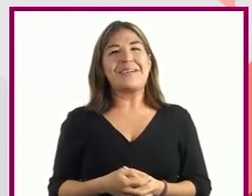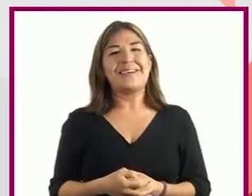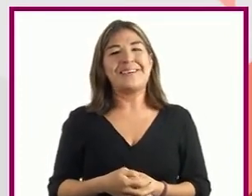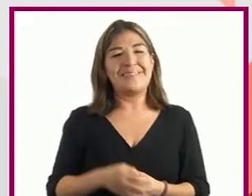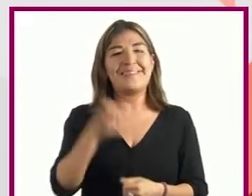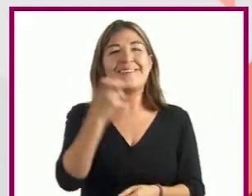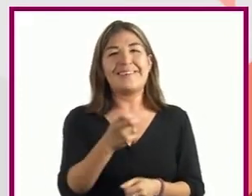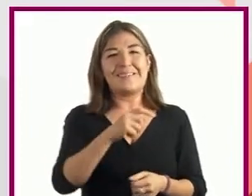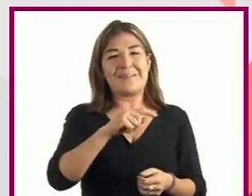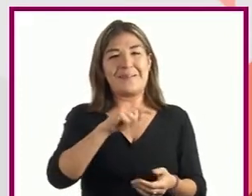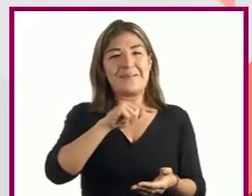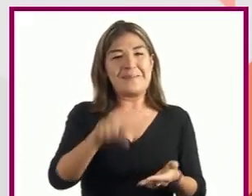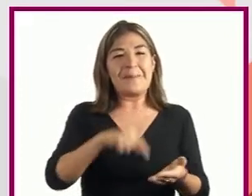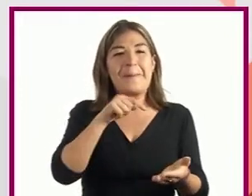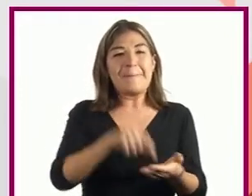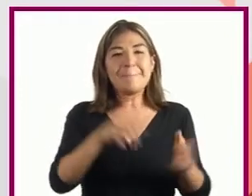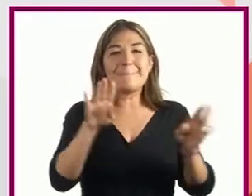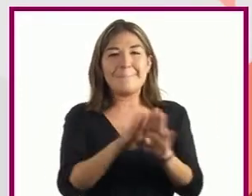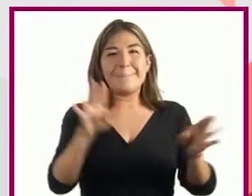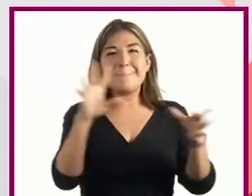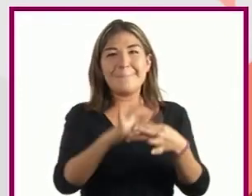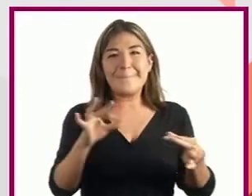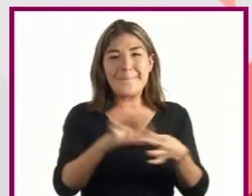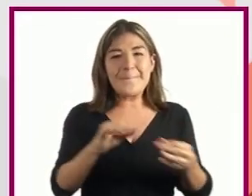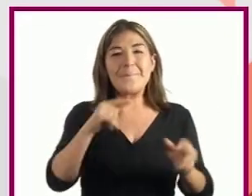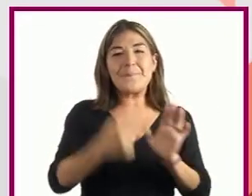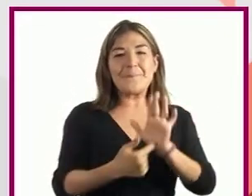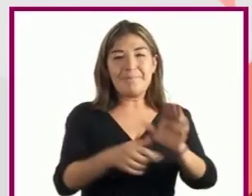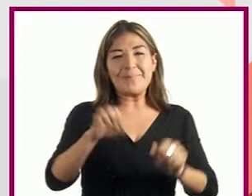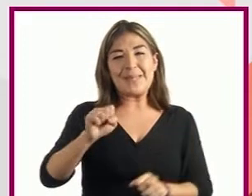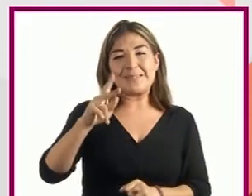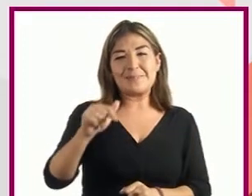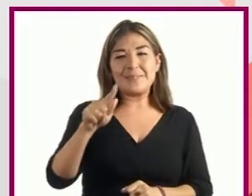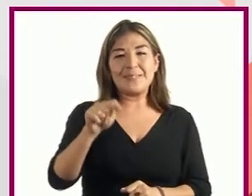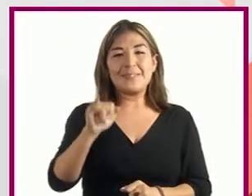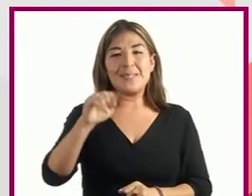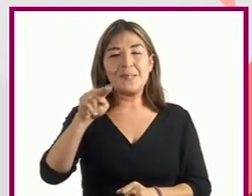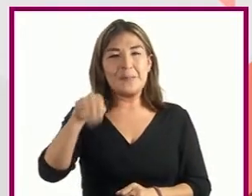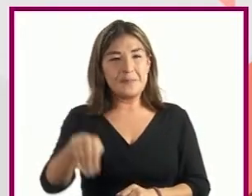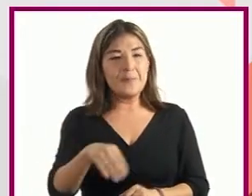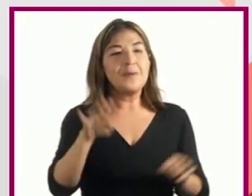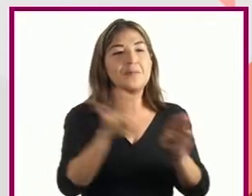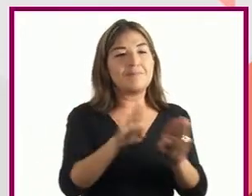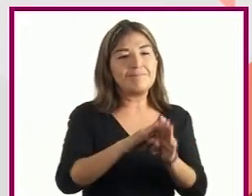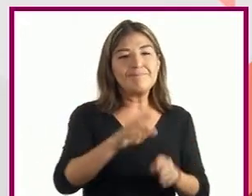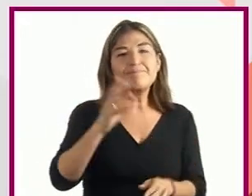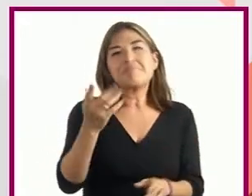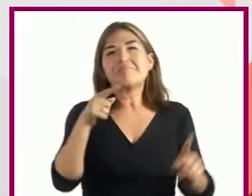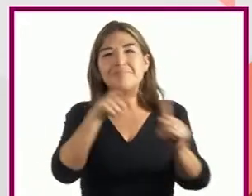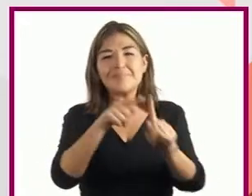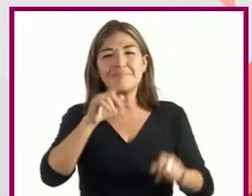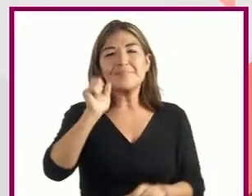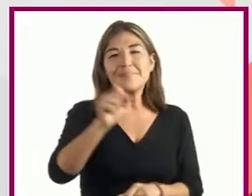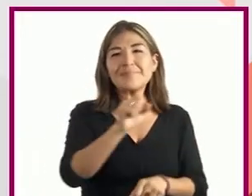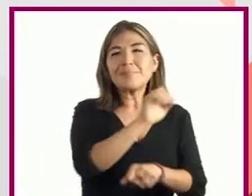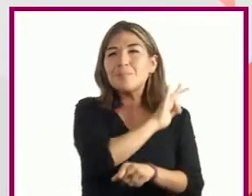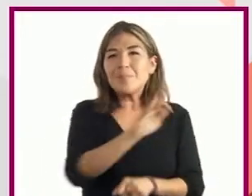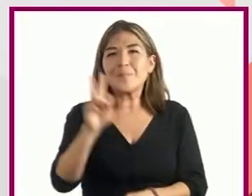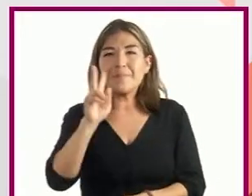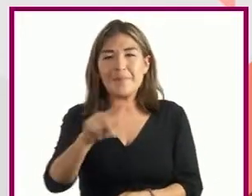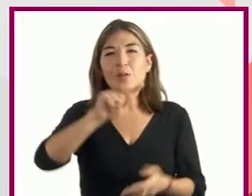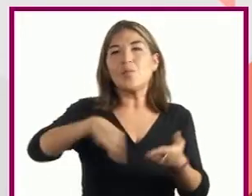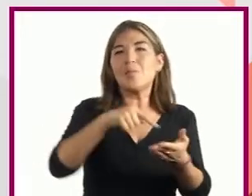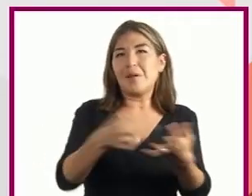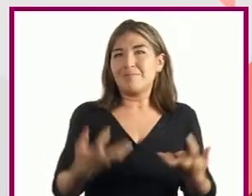Espacio es un término que procede del latín spatium. Es la parte que ocupa un objeto sensible y la capacidad de terreno o